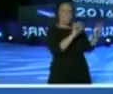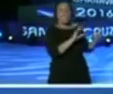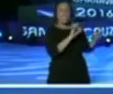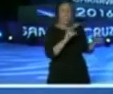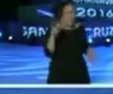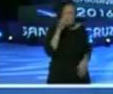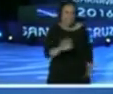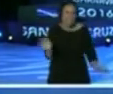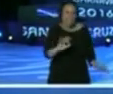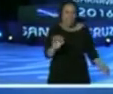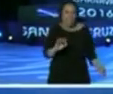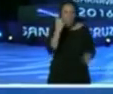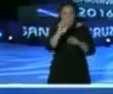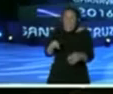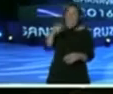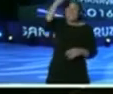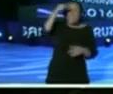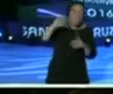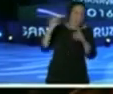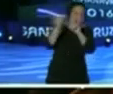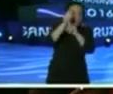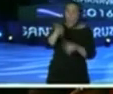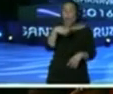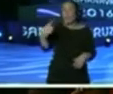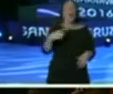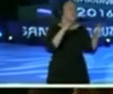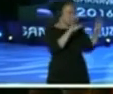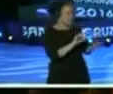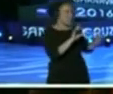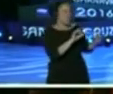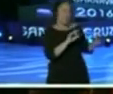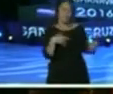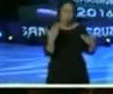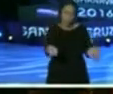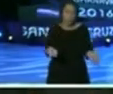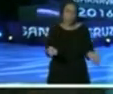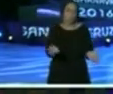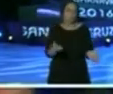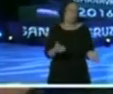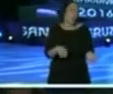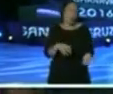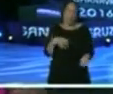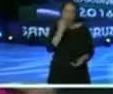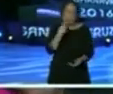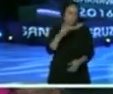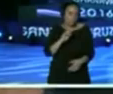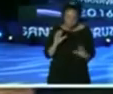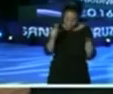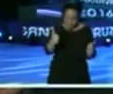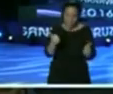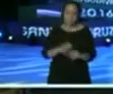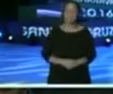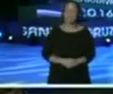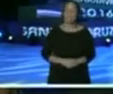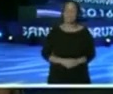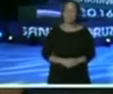se oye, ¿batimos récord aquí hoy, sí o no? Pues venga, sin más preámbulos, empezamos.